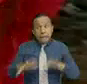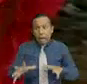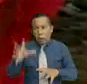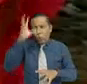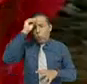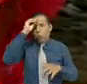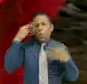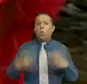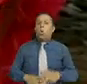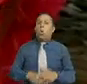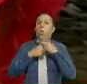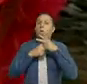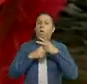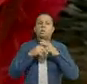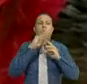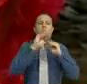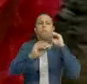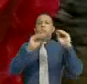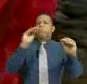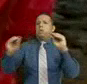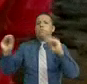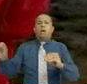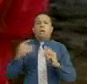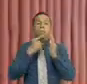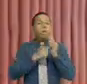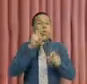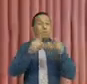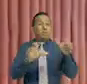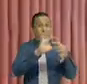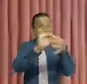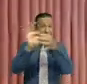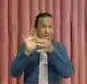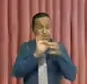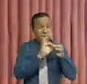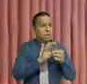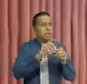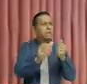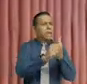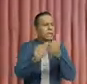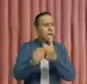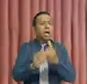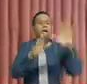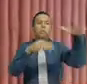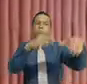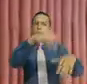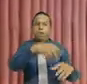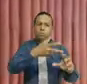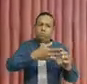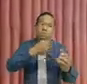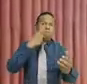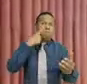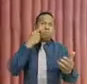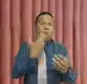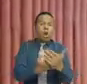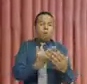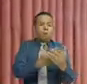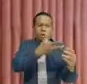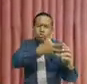tomado muestras a quienes tenían contacto con los afectados. Se realizó el respectivo chequeo a